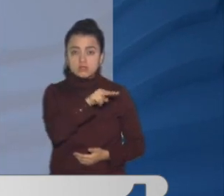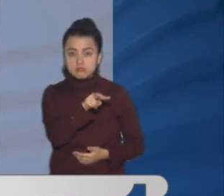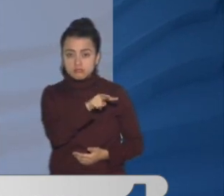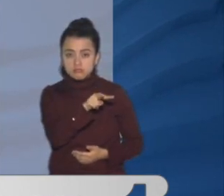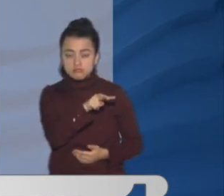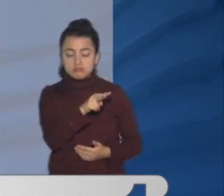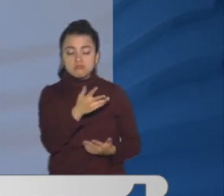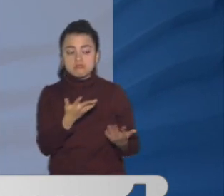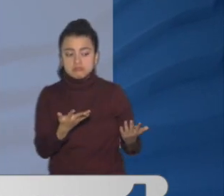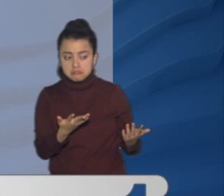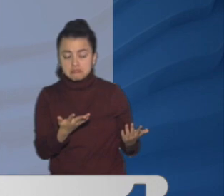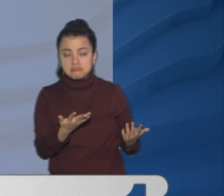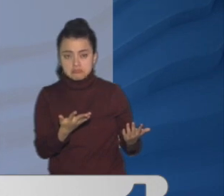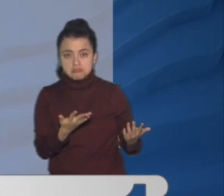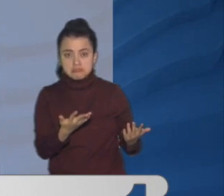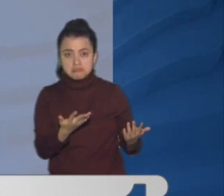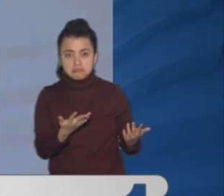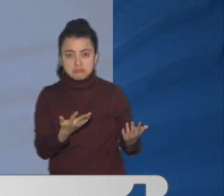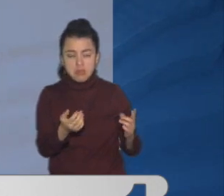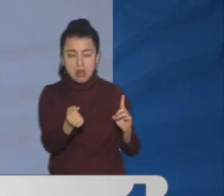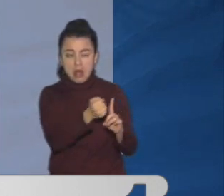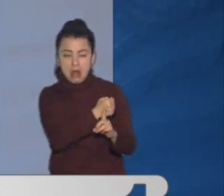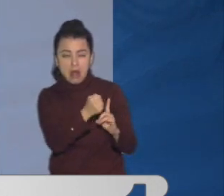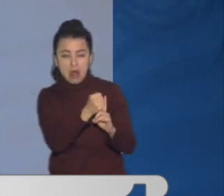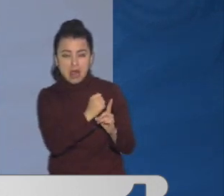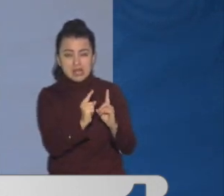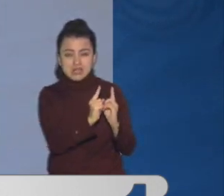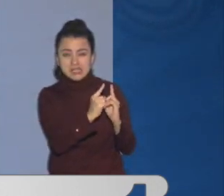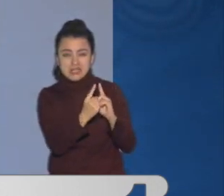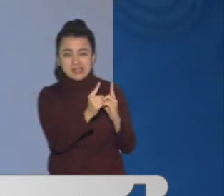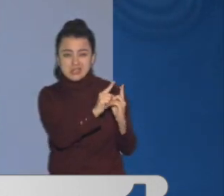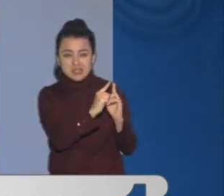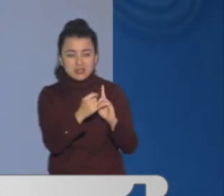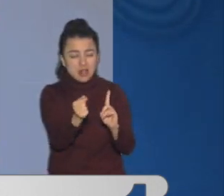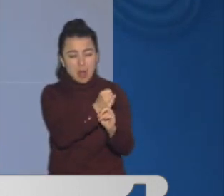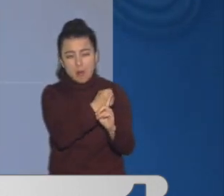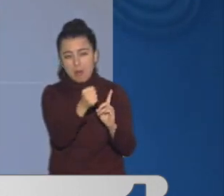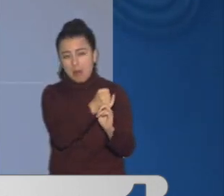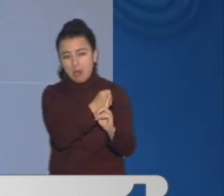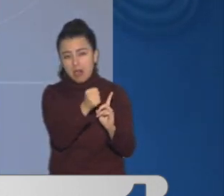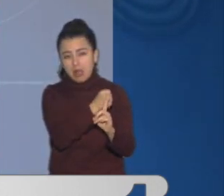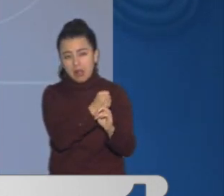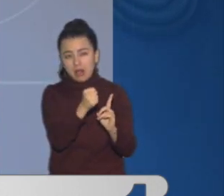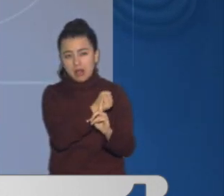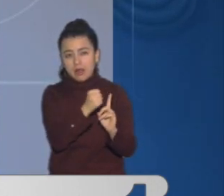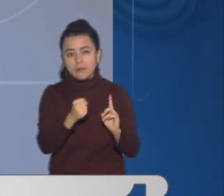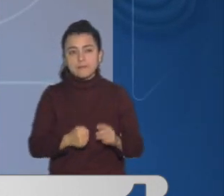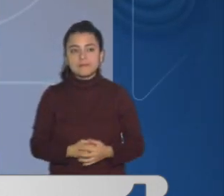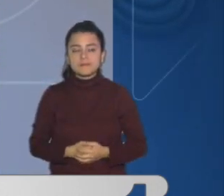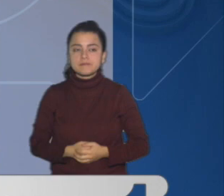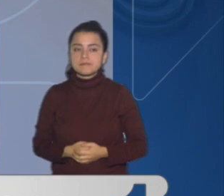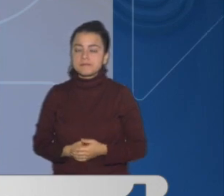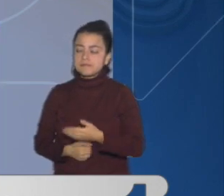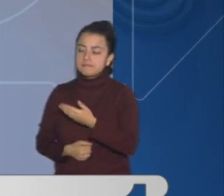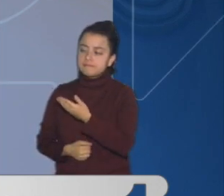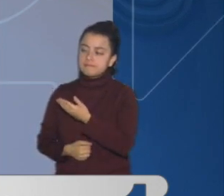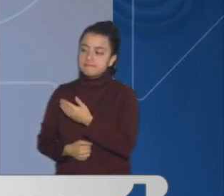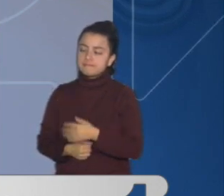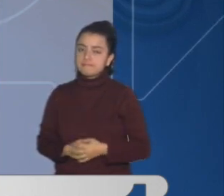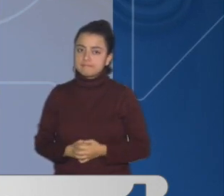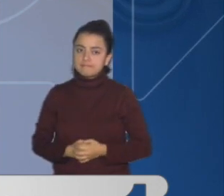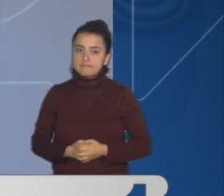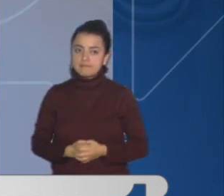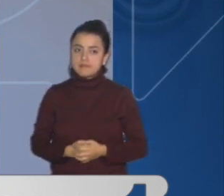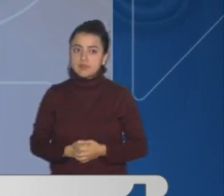sistema de transporte integrado Transcaribe, quienes tras una acalorada discusión que inició en la estación se fueron a los